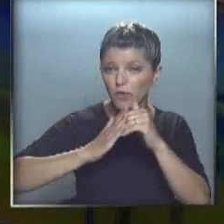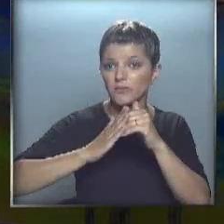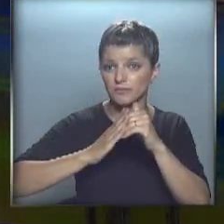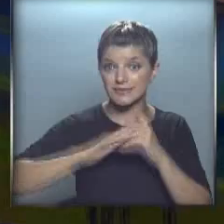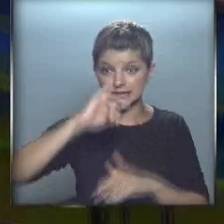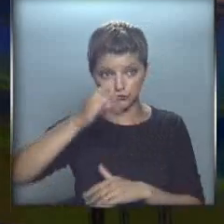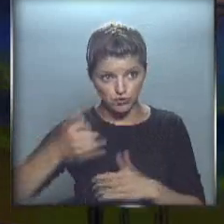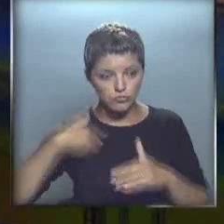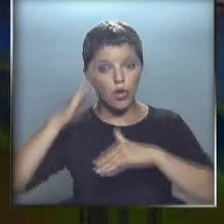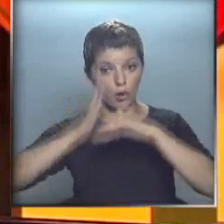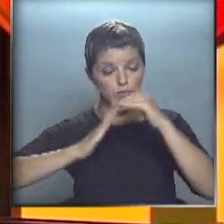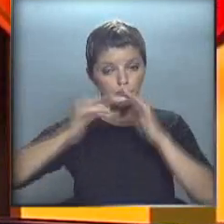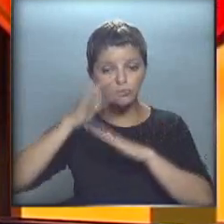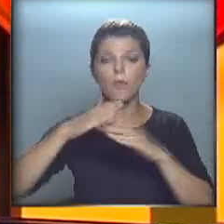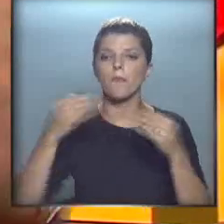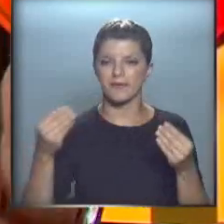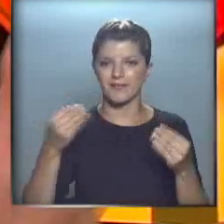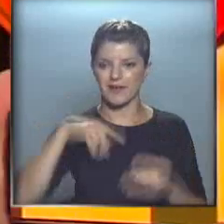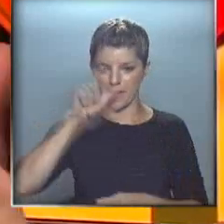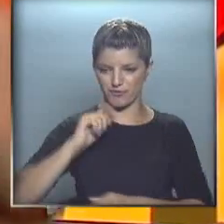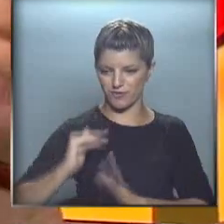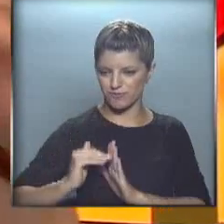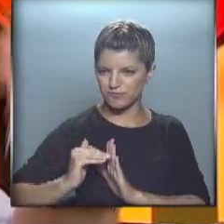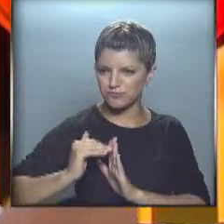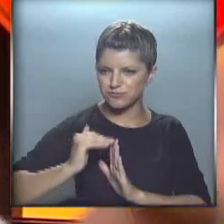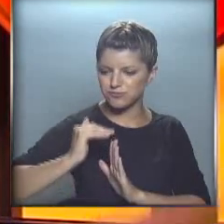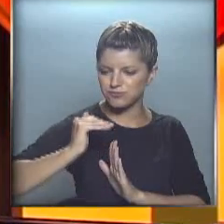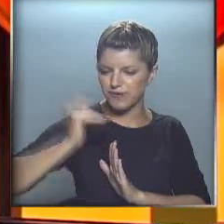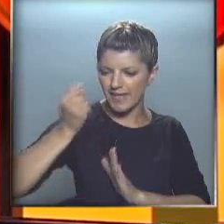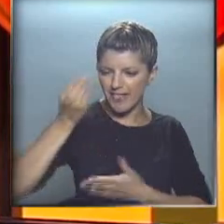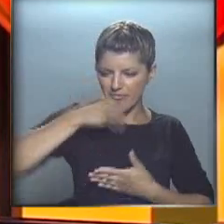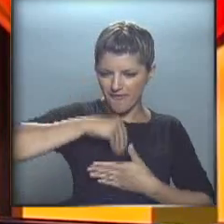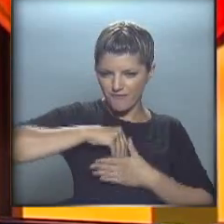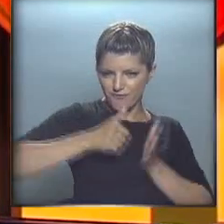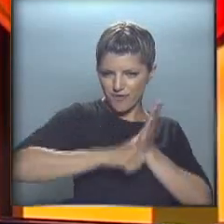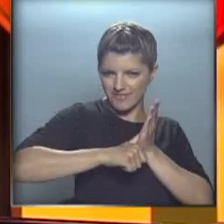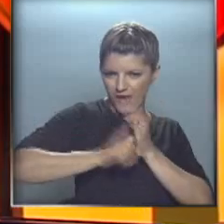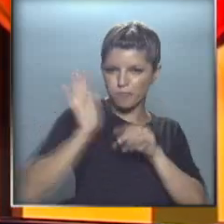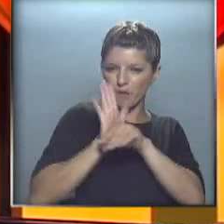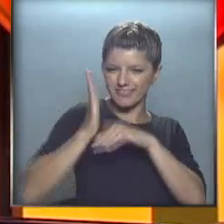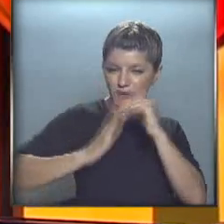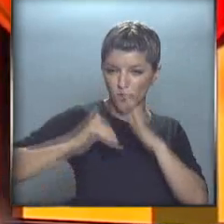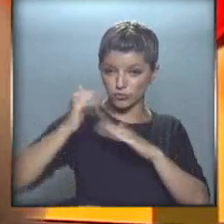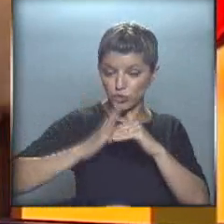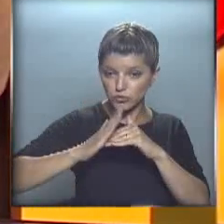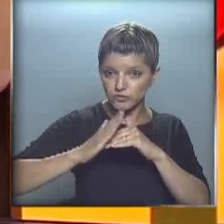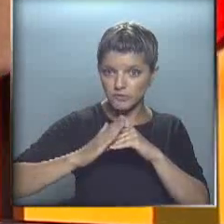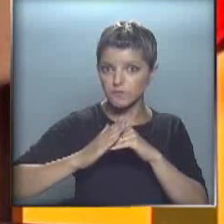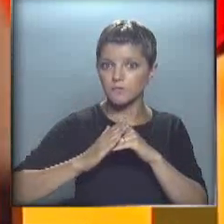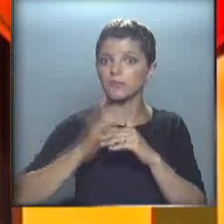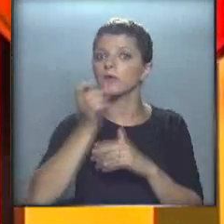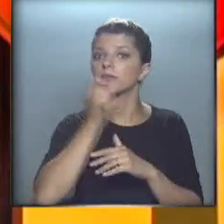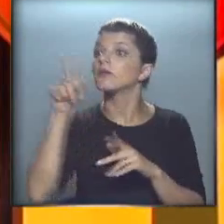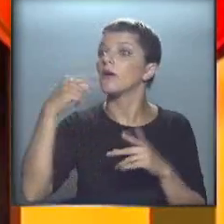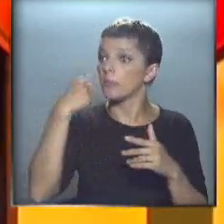Sí, es una construcción. Porque uno cuando va creciendo, va construyendo su identidad, ¿no? Es decir, sí, el amigo tiene una